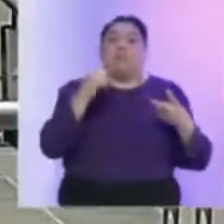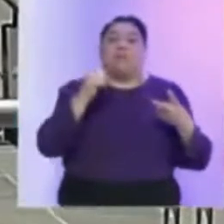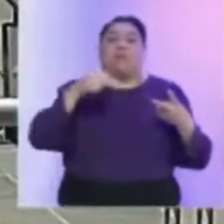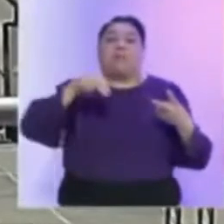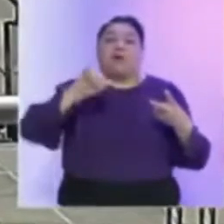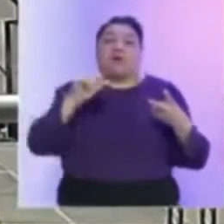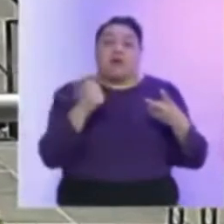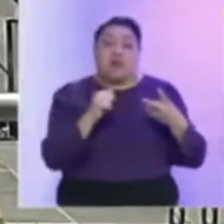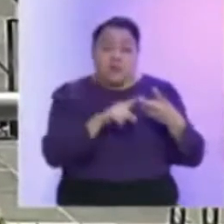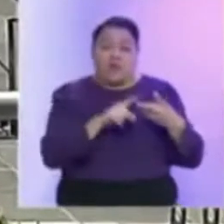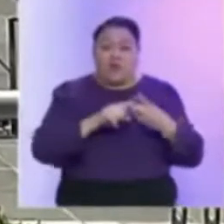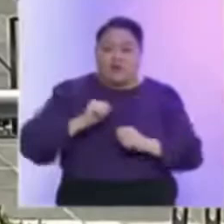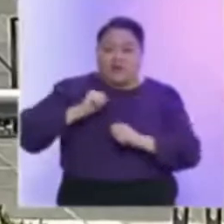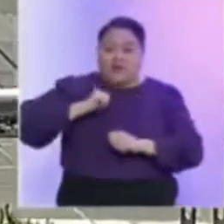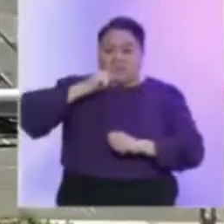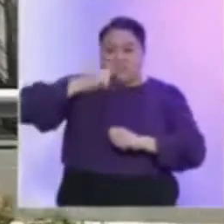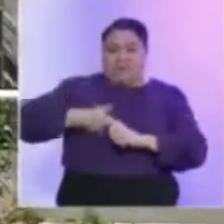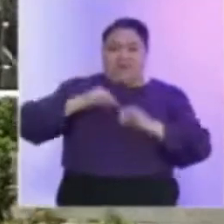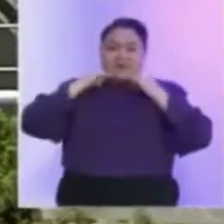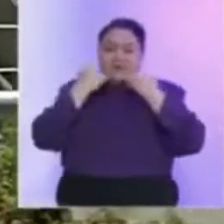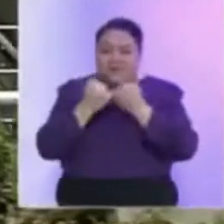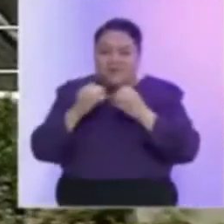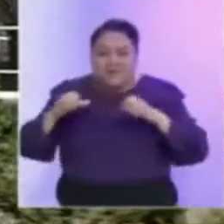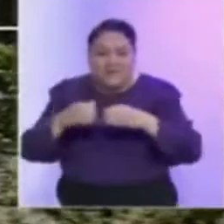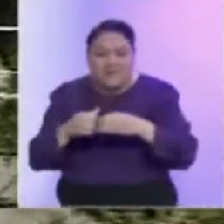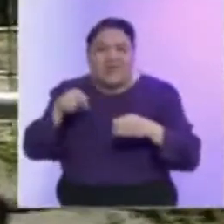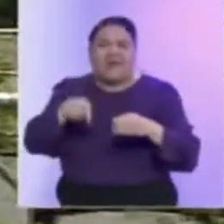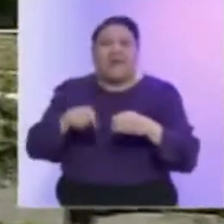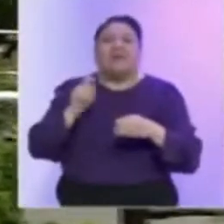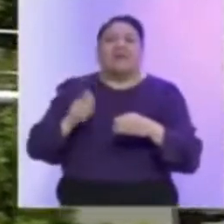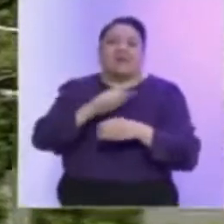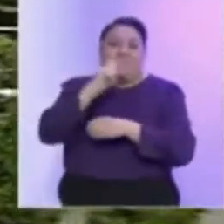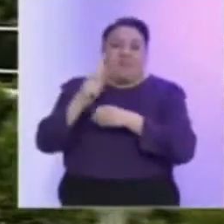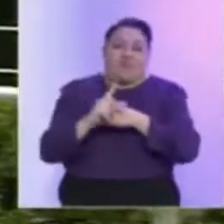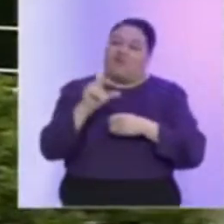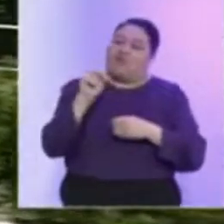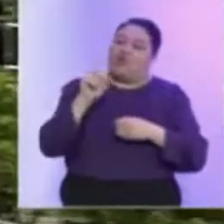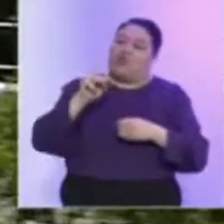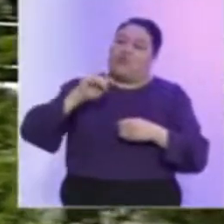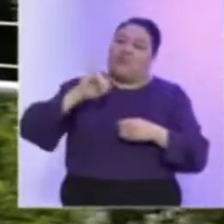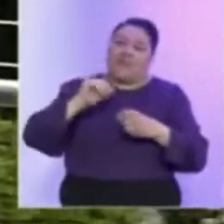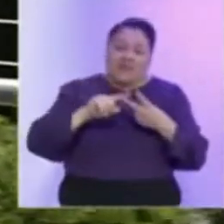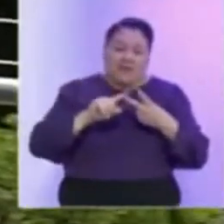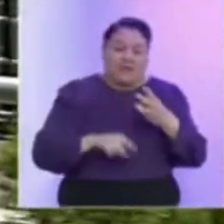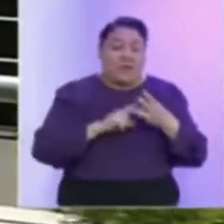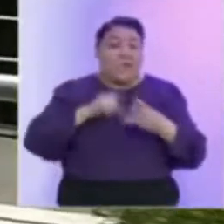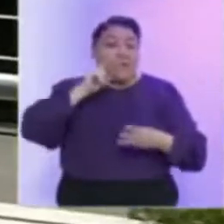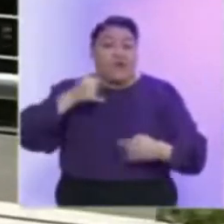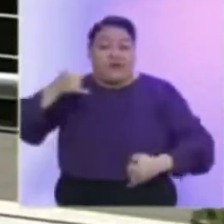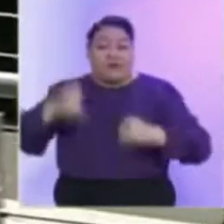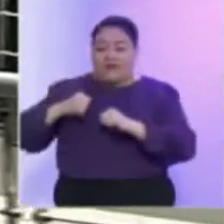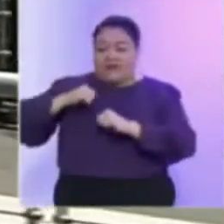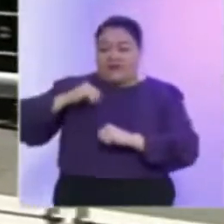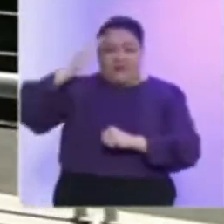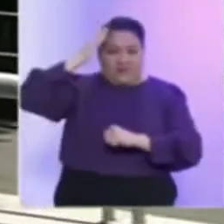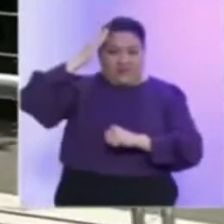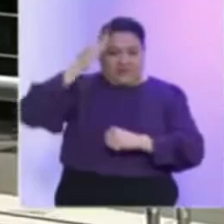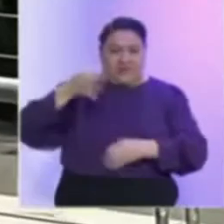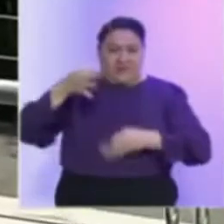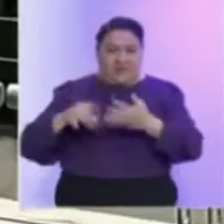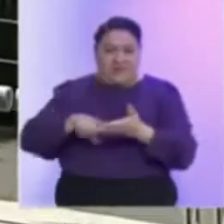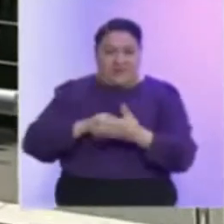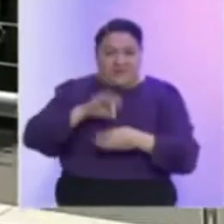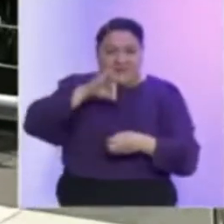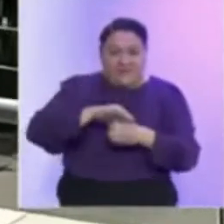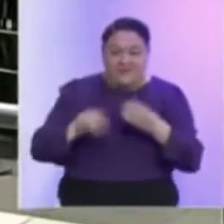Paniagua, miembro titular de la Junta Central Electoral de República Dominicana. También está la jueza titular del Tribunal Superior